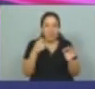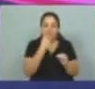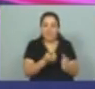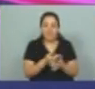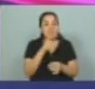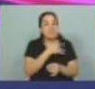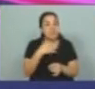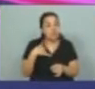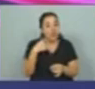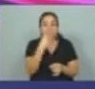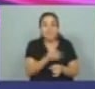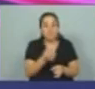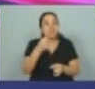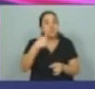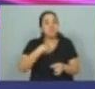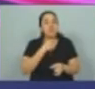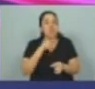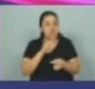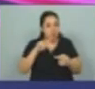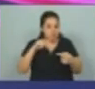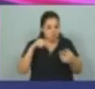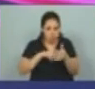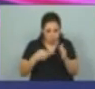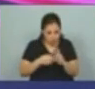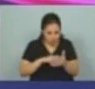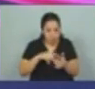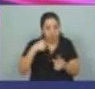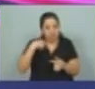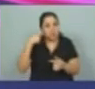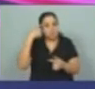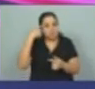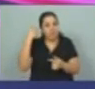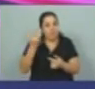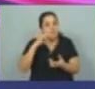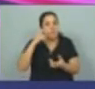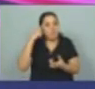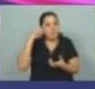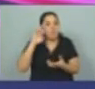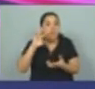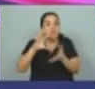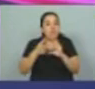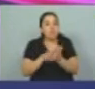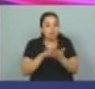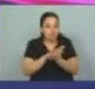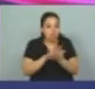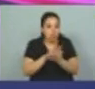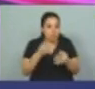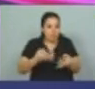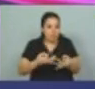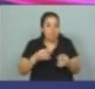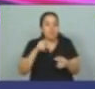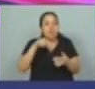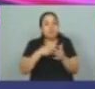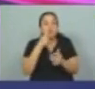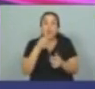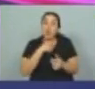esta señora dice, yo no quiero ser bolonqui y quiero que esto se arregle de la mejor manera, pero si no vas a arreglar, me dice a mí, y